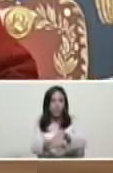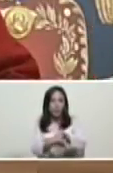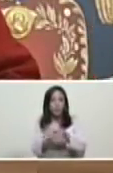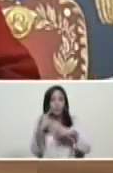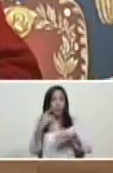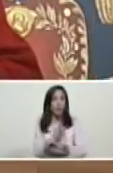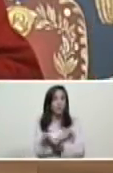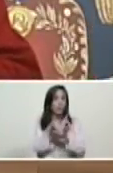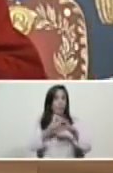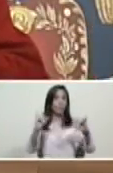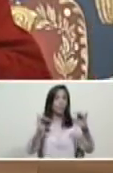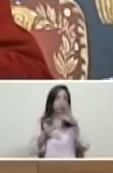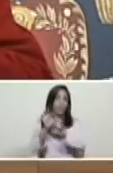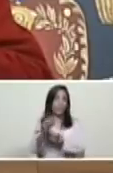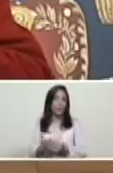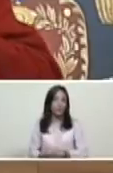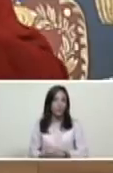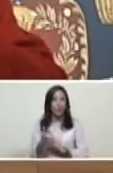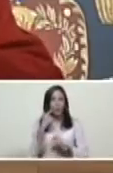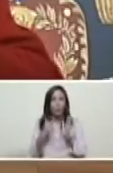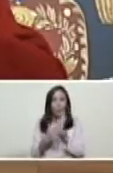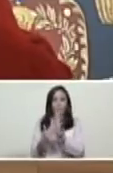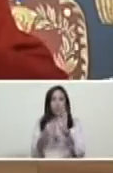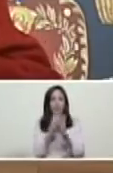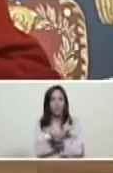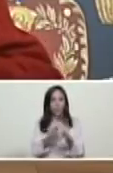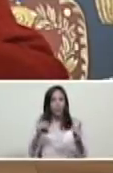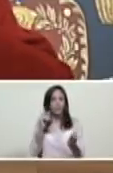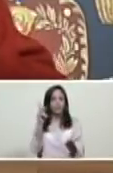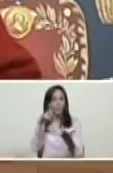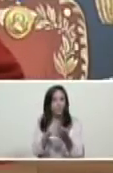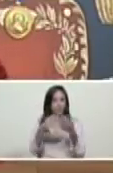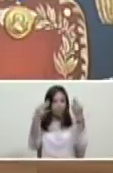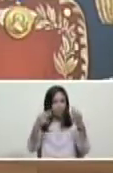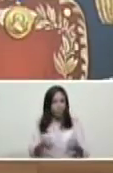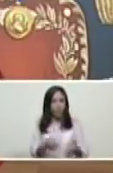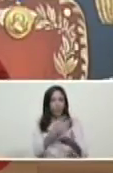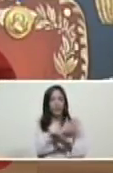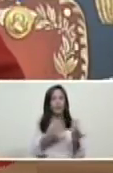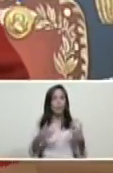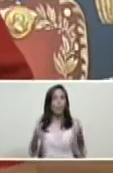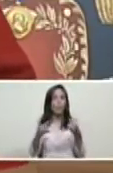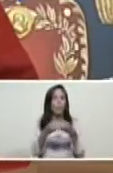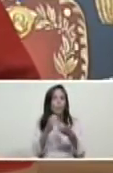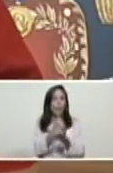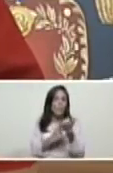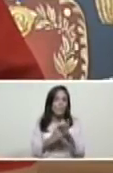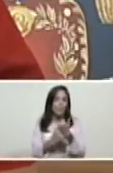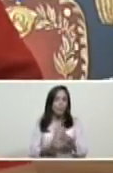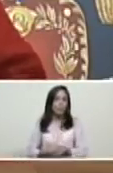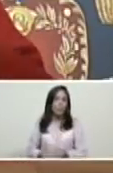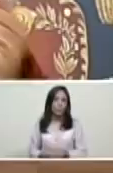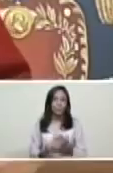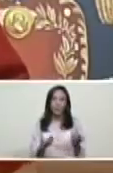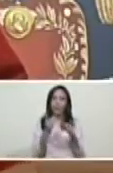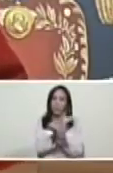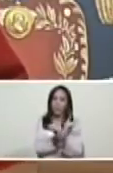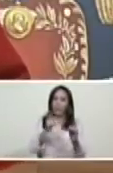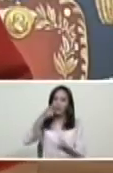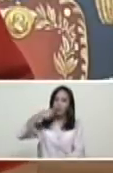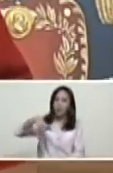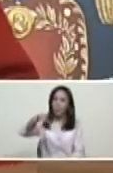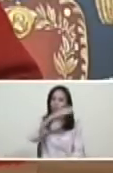nuevamente de Venezuela, a la construcción de una democracia participativa, protagónica de las mayorías, una democracia de carácter popular,